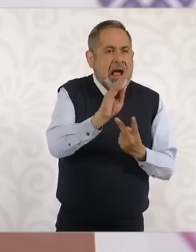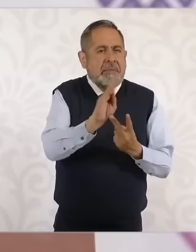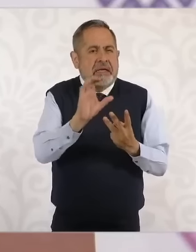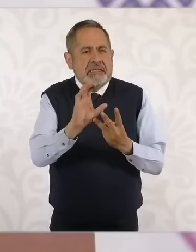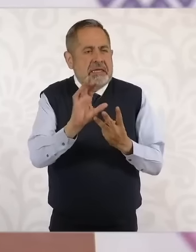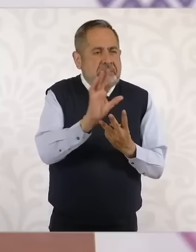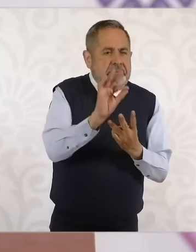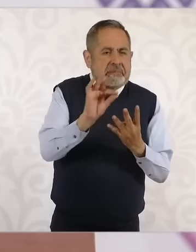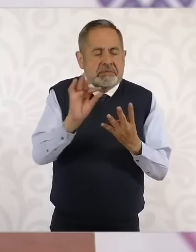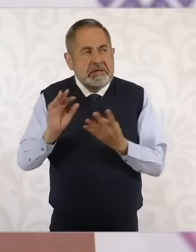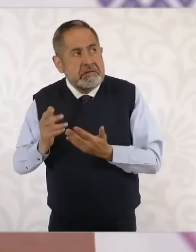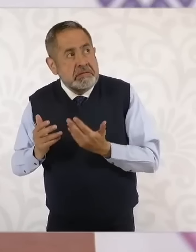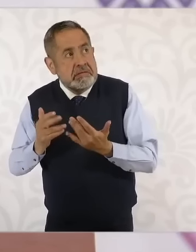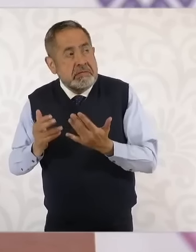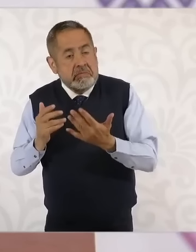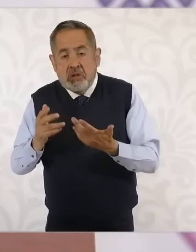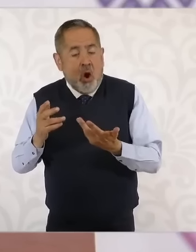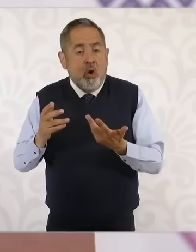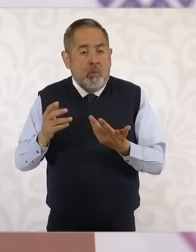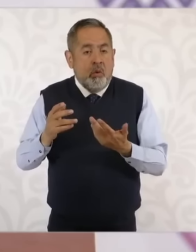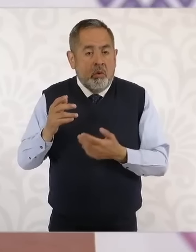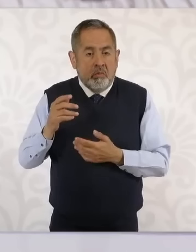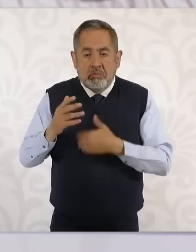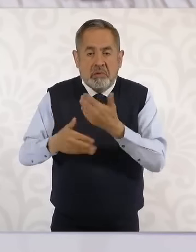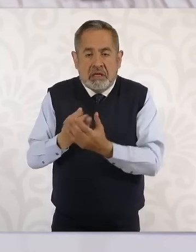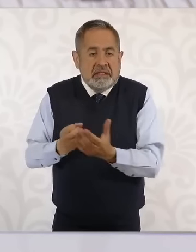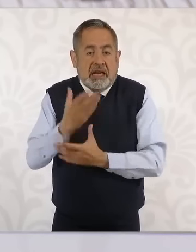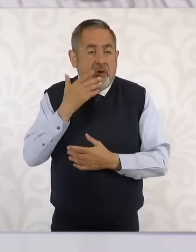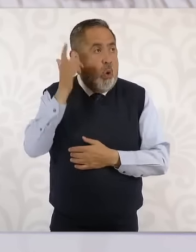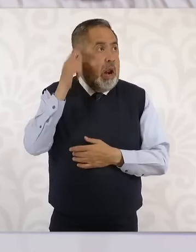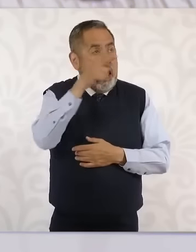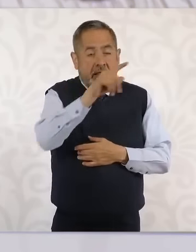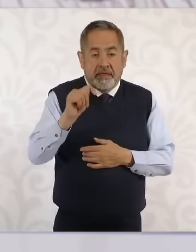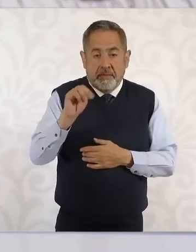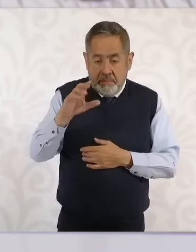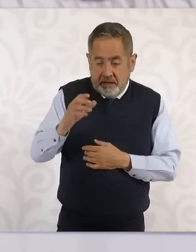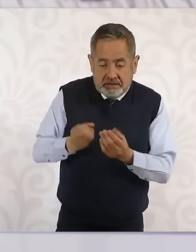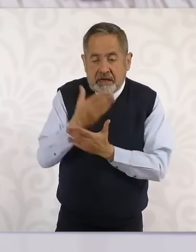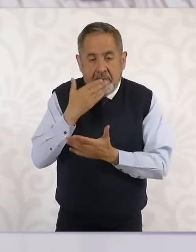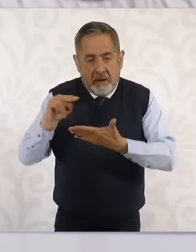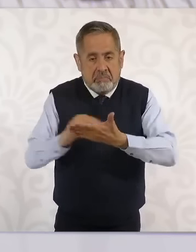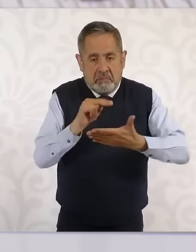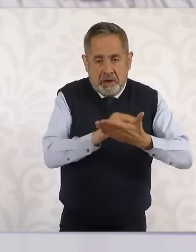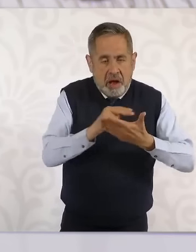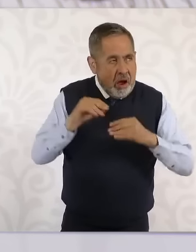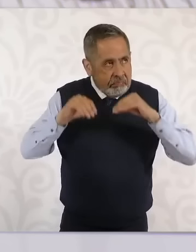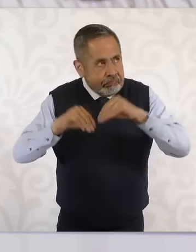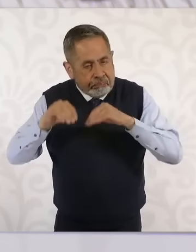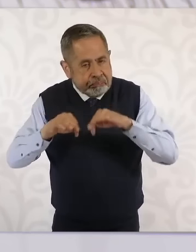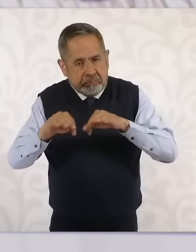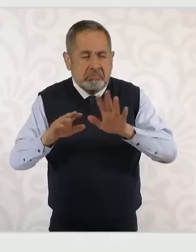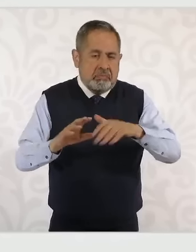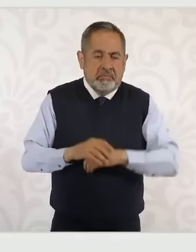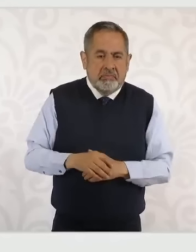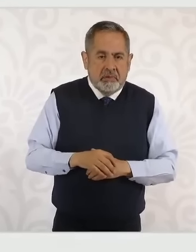Obviamente pues el objetivo pues es que salga bien la revisión del tratado comercial y en eso se está trabajando. Entonces,